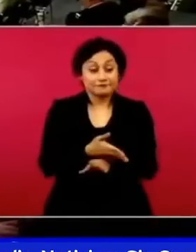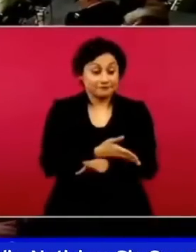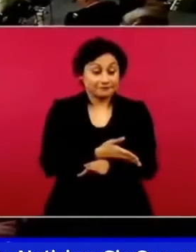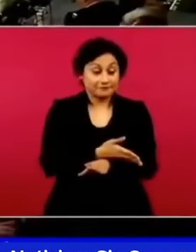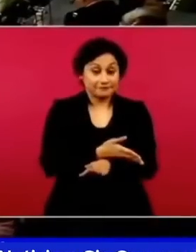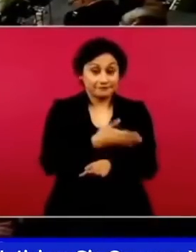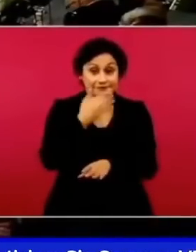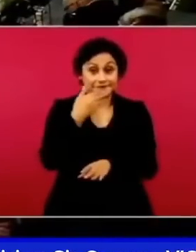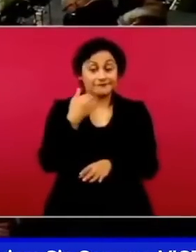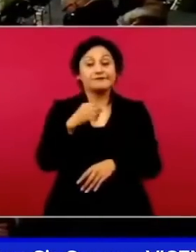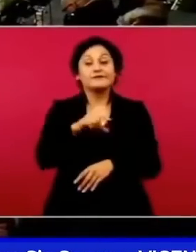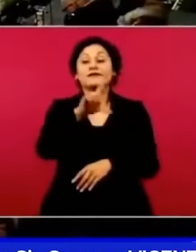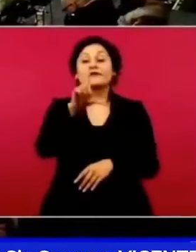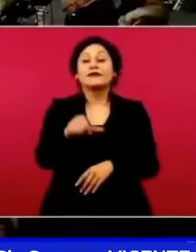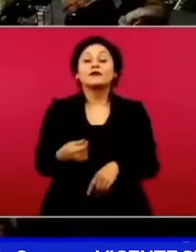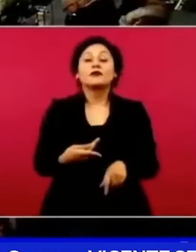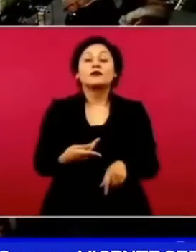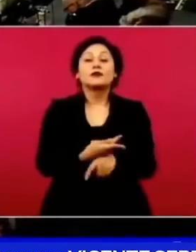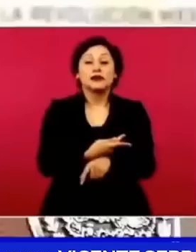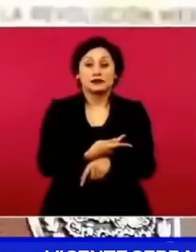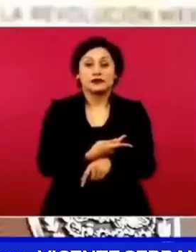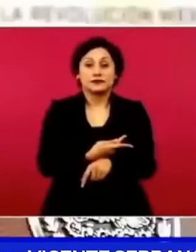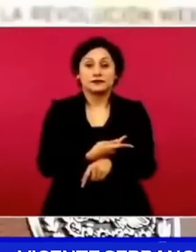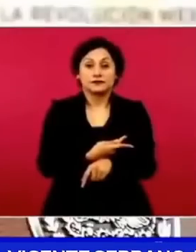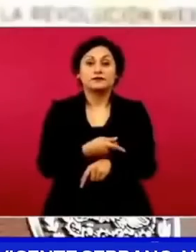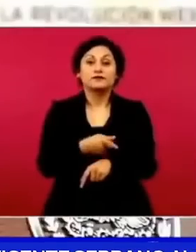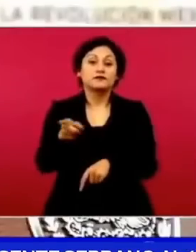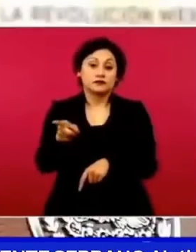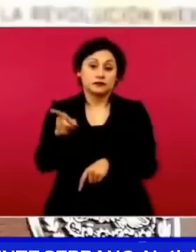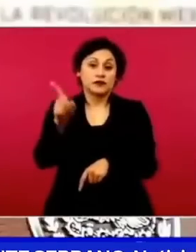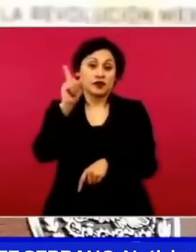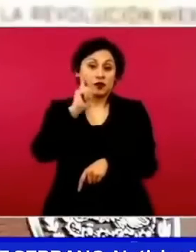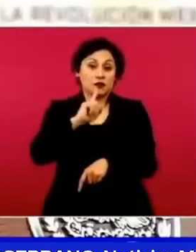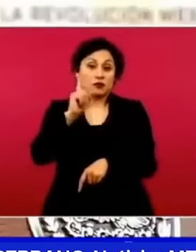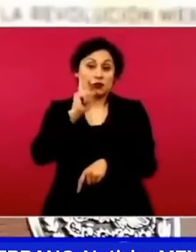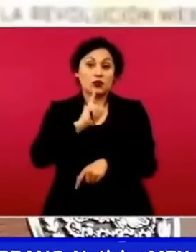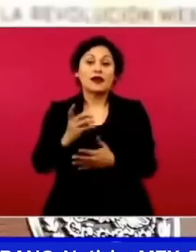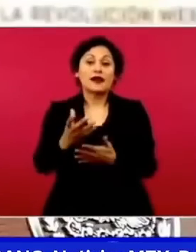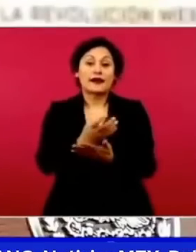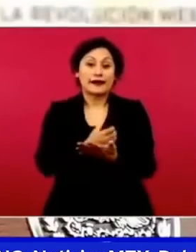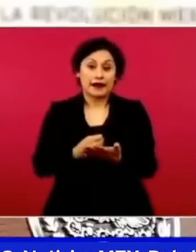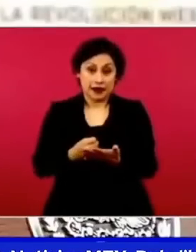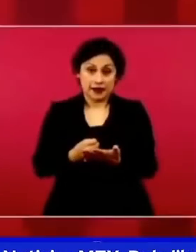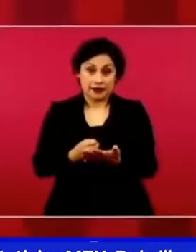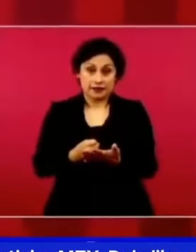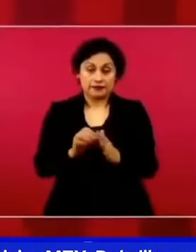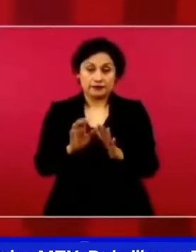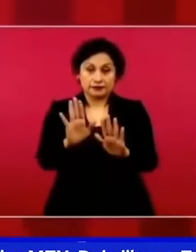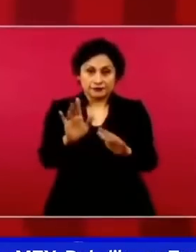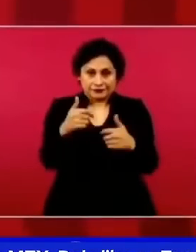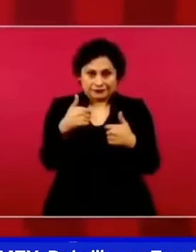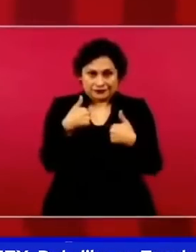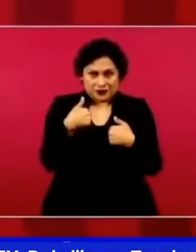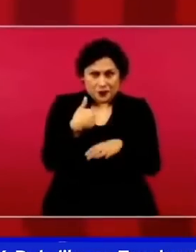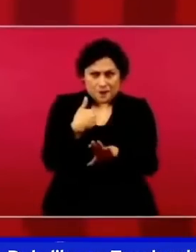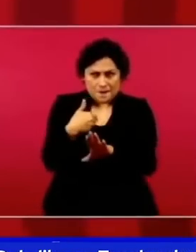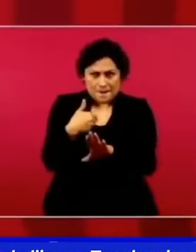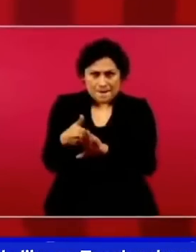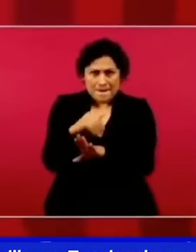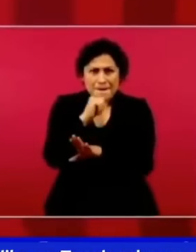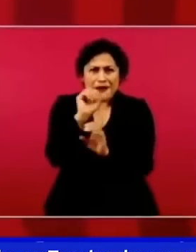triunfa la señora y sin hacerle nada,